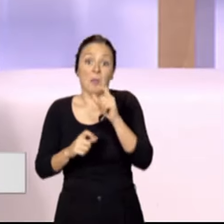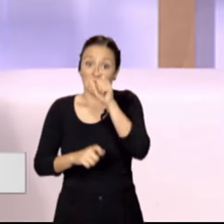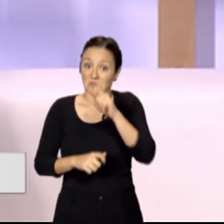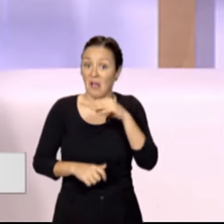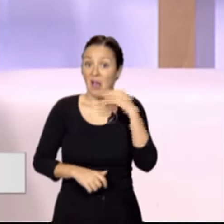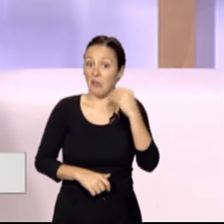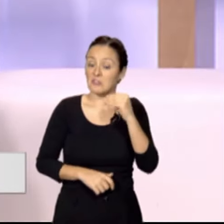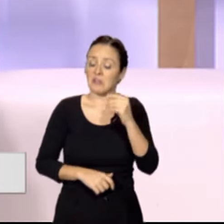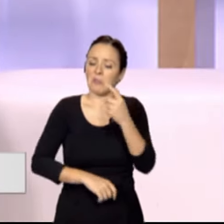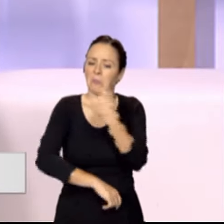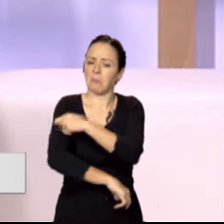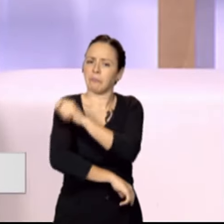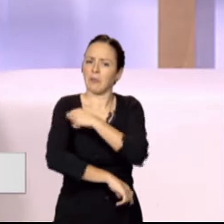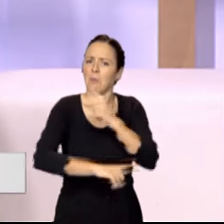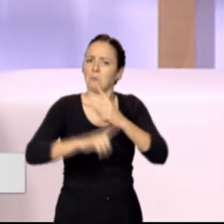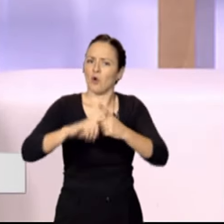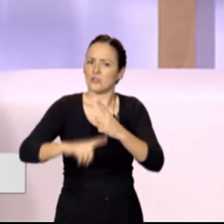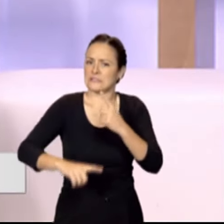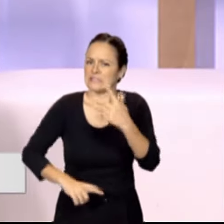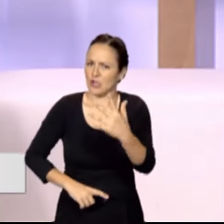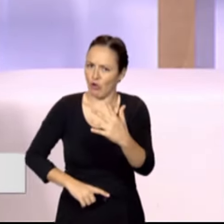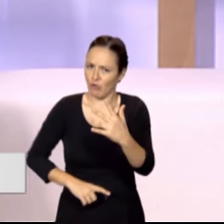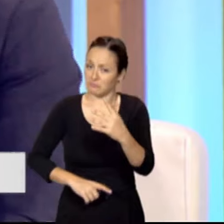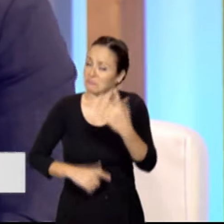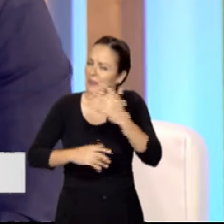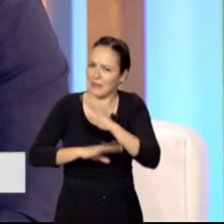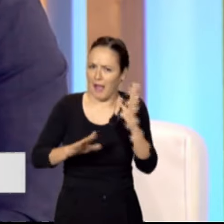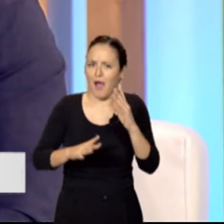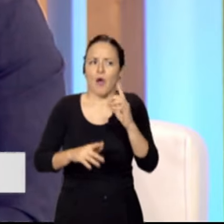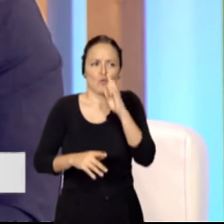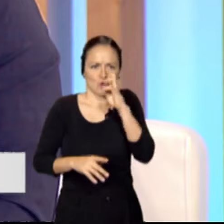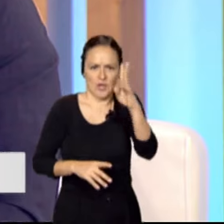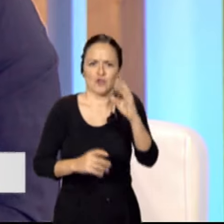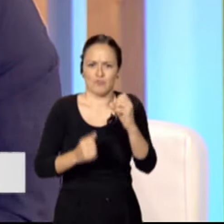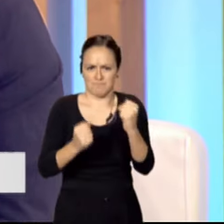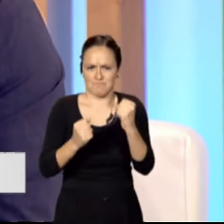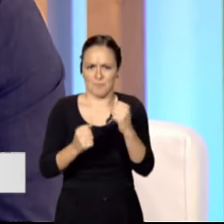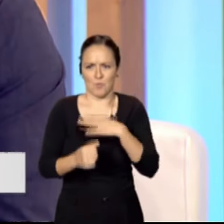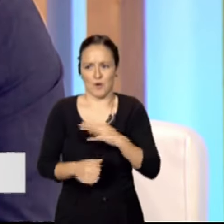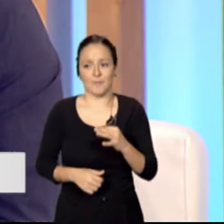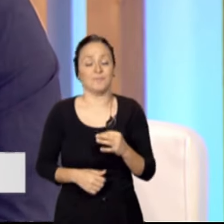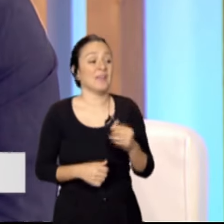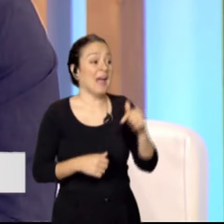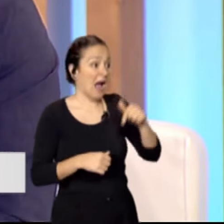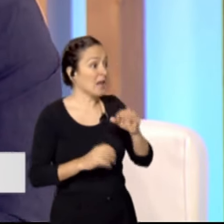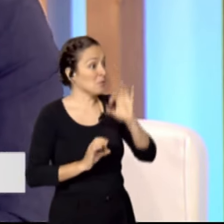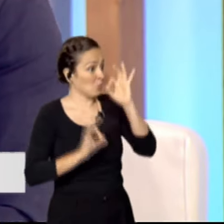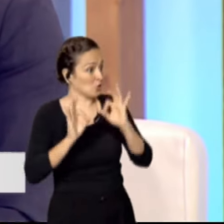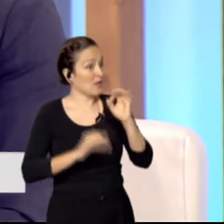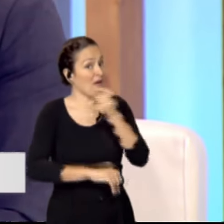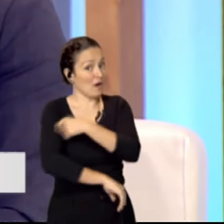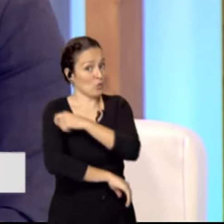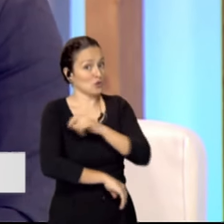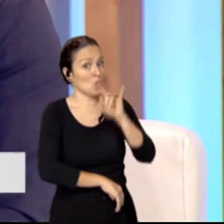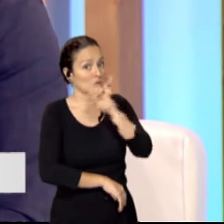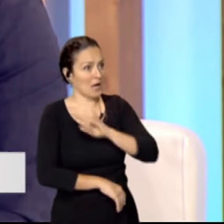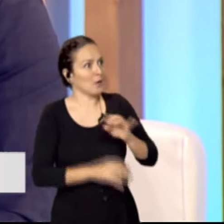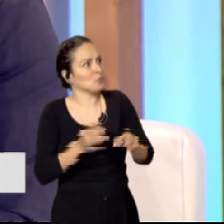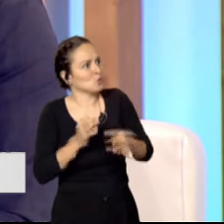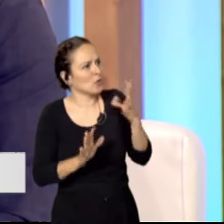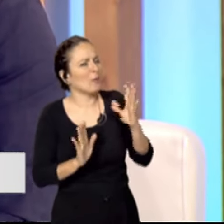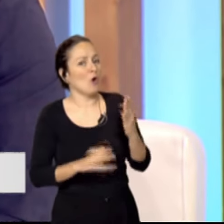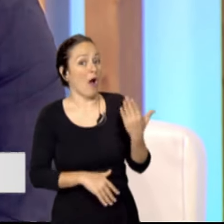damos un refuerzo y ya tenemos otros años de inmunidad a pesar de las altas tasas de cobertura vacunal que hay aquí en Canarias afortunadamente hablaba antes de la entrevista